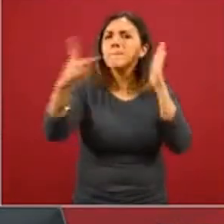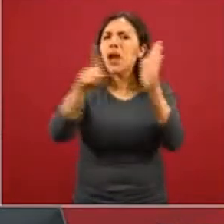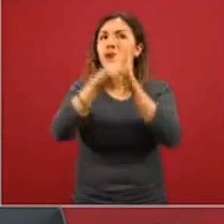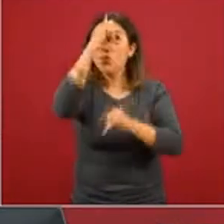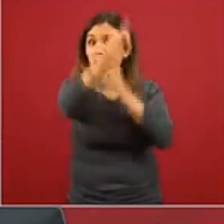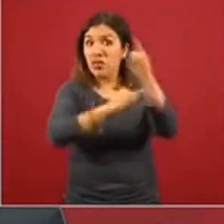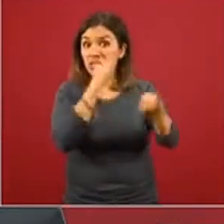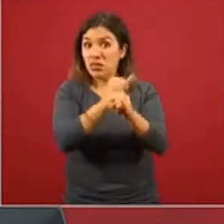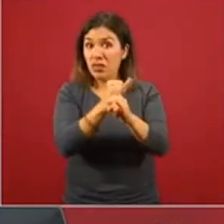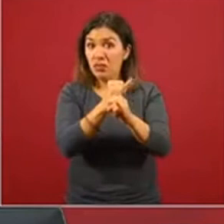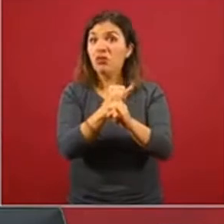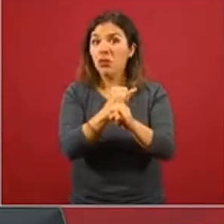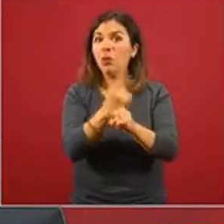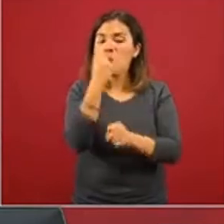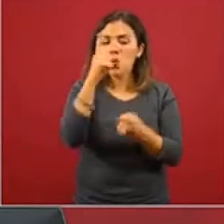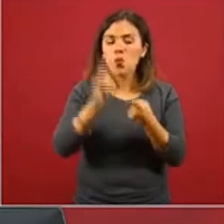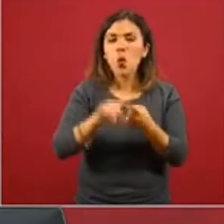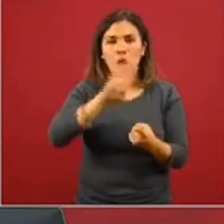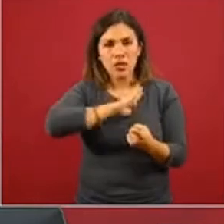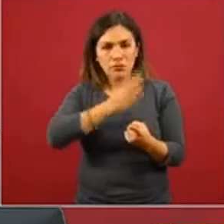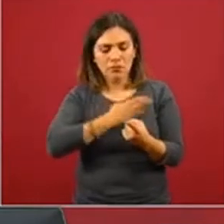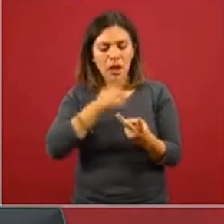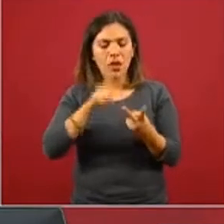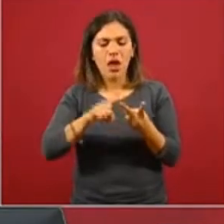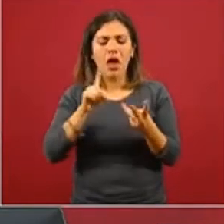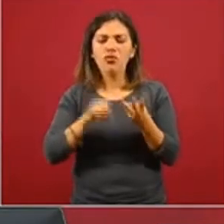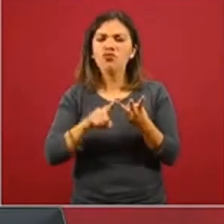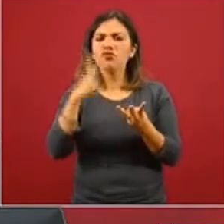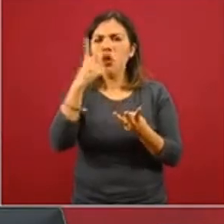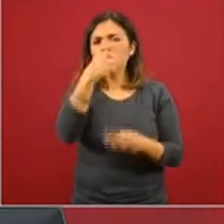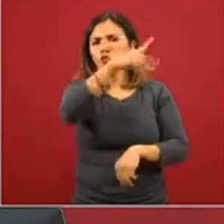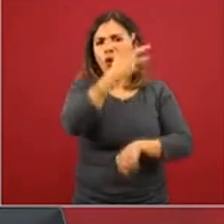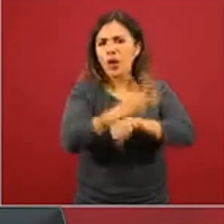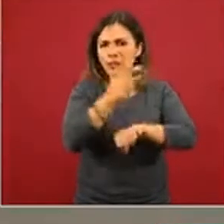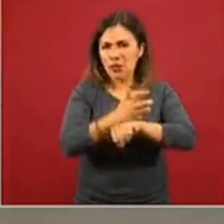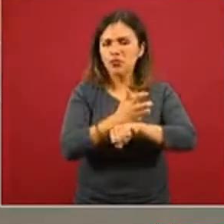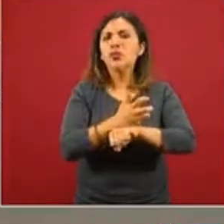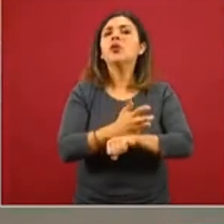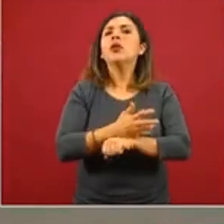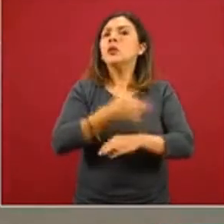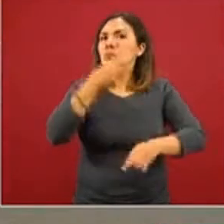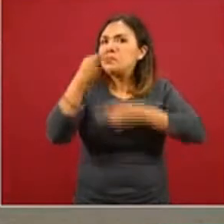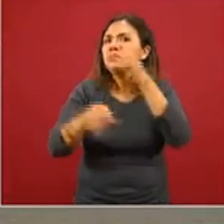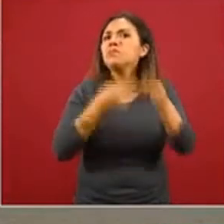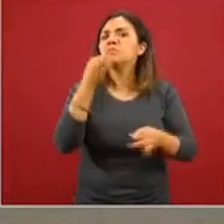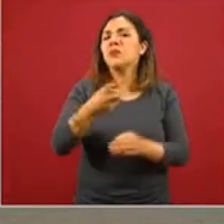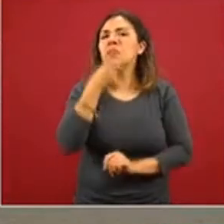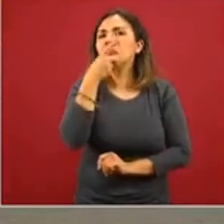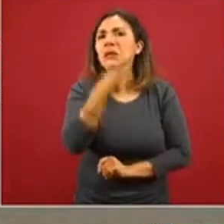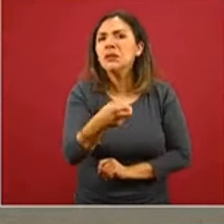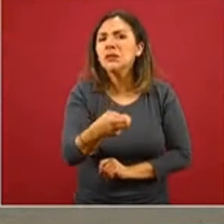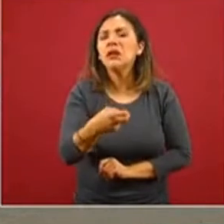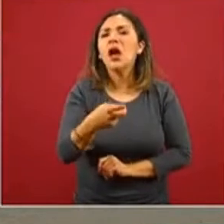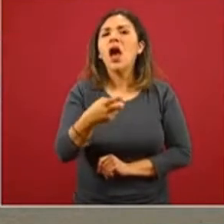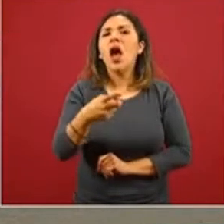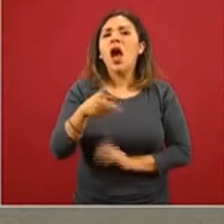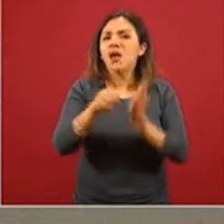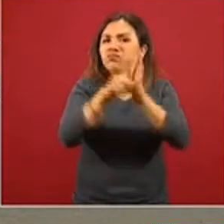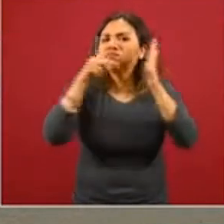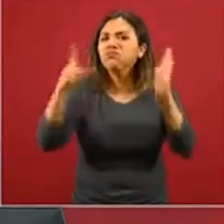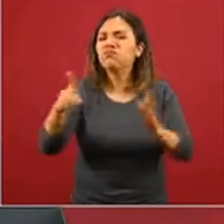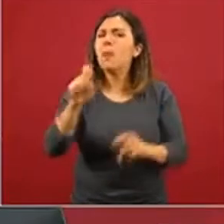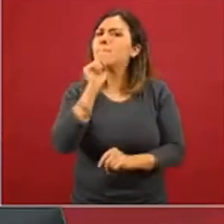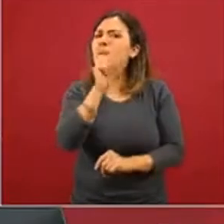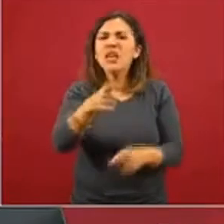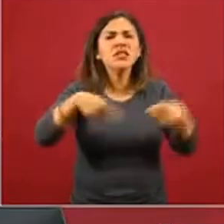periódicos internacionales, un periódico español y 2 periódicos de Estados Unidos, hicieron unas notas que decían